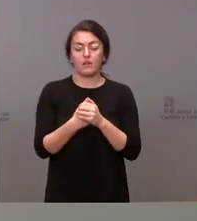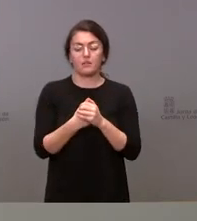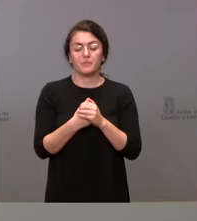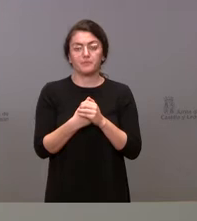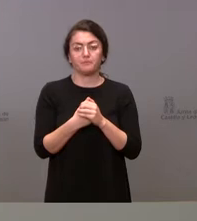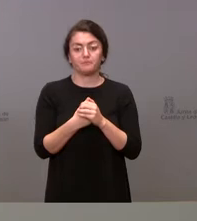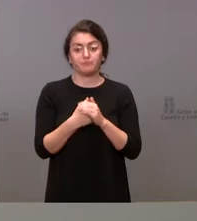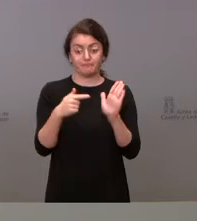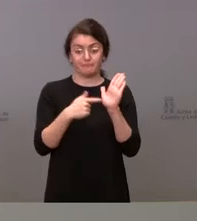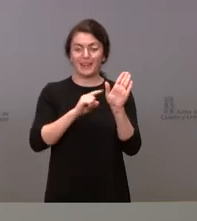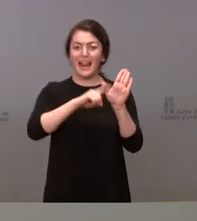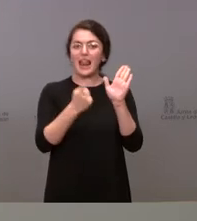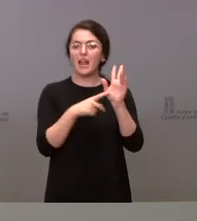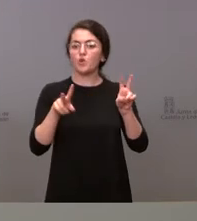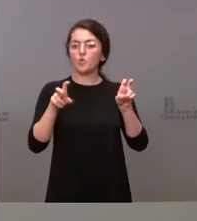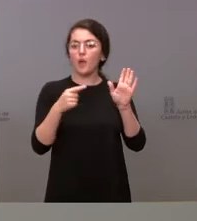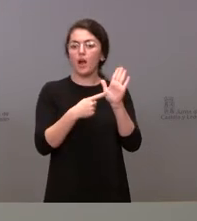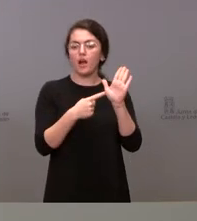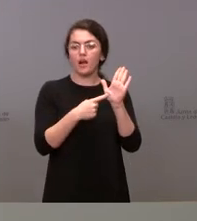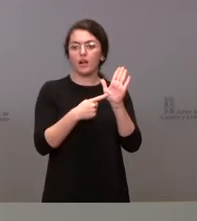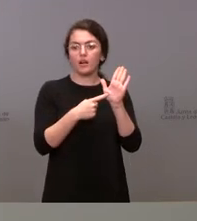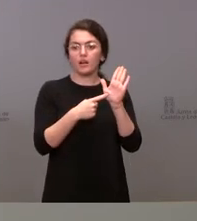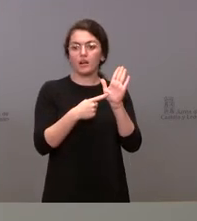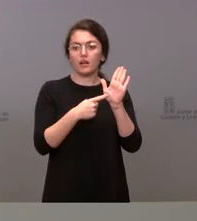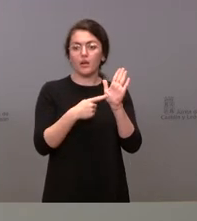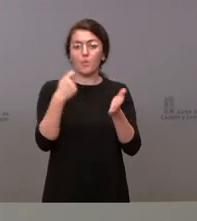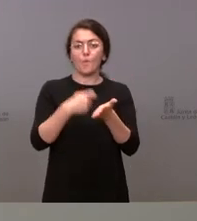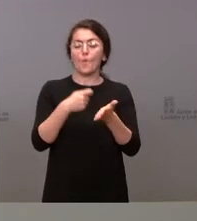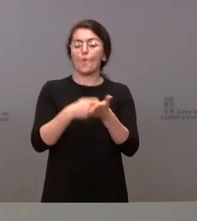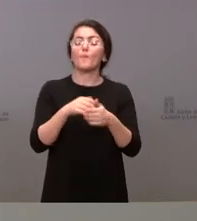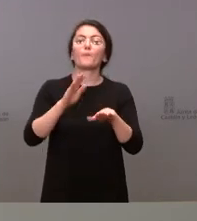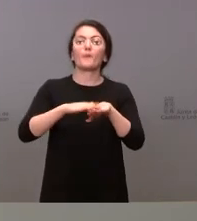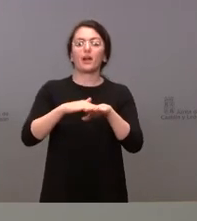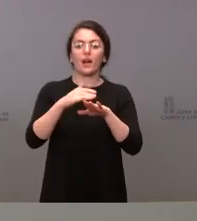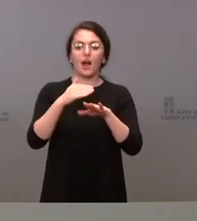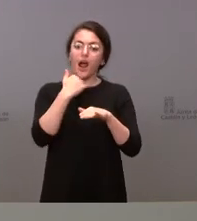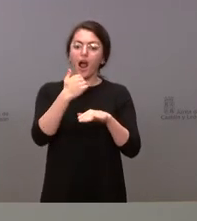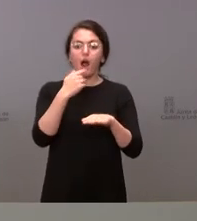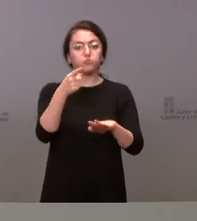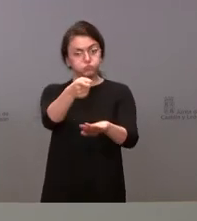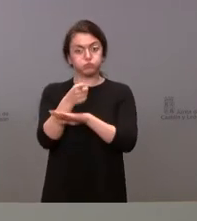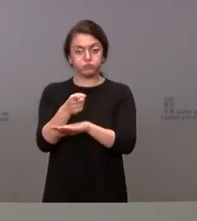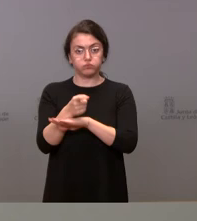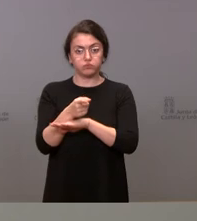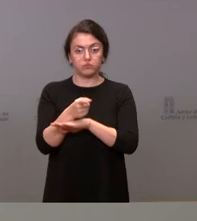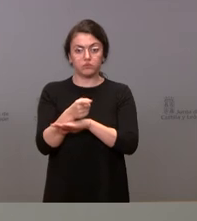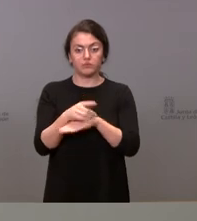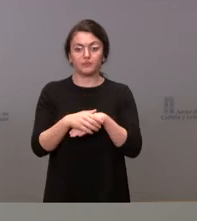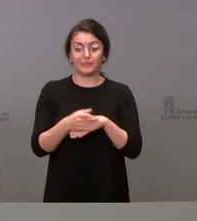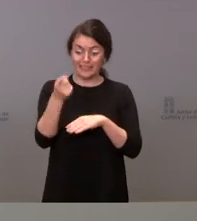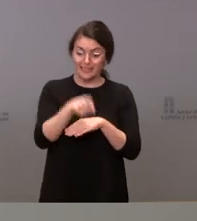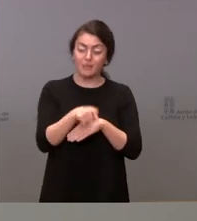que la ley contempla multas coercitivas como un elemento de ejecución forzosa de las obligaciones que contempla la ley y